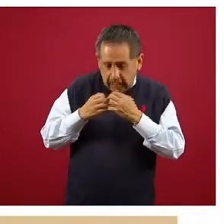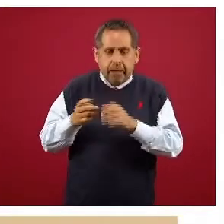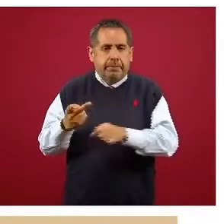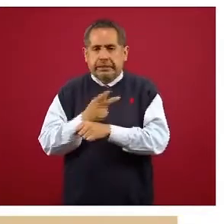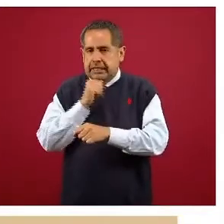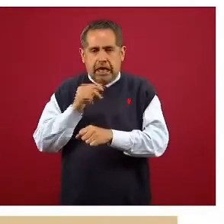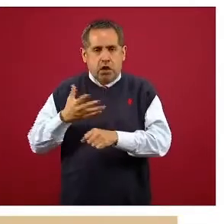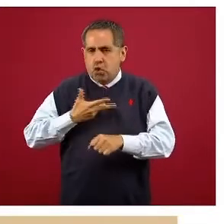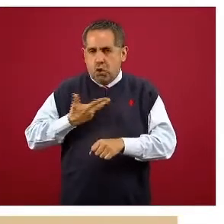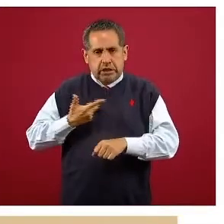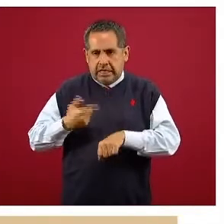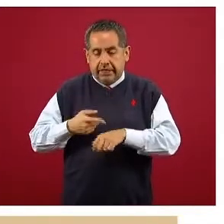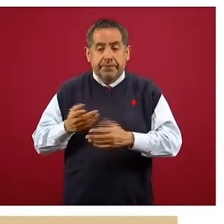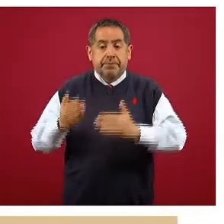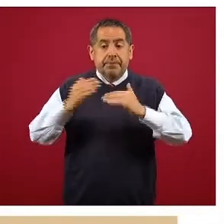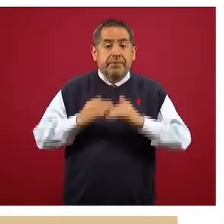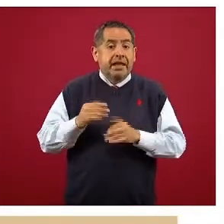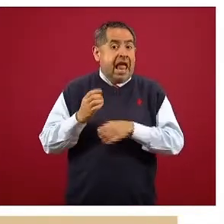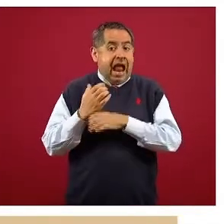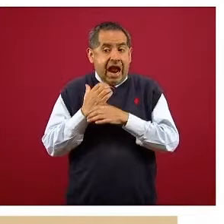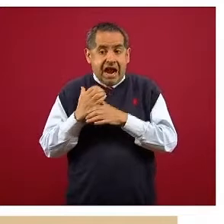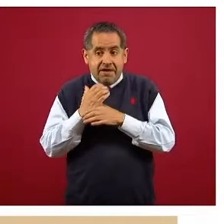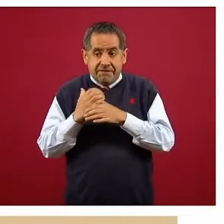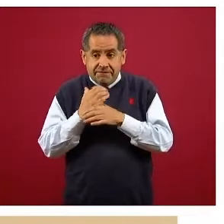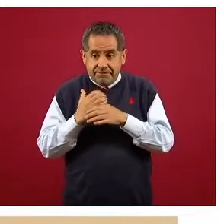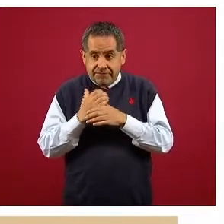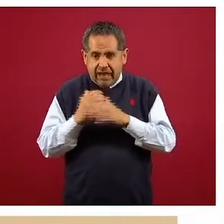461.775, y los de color café claro, que están en la